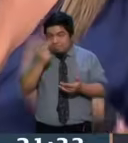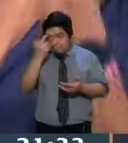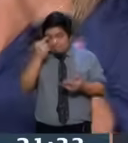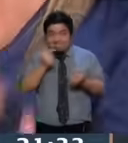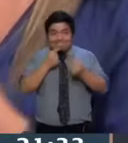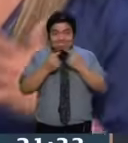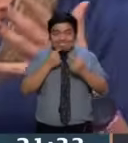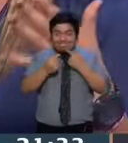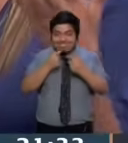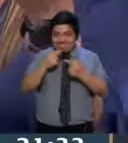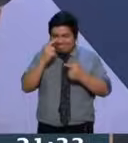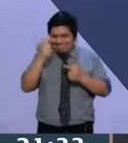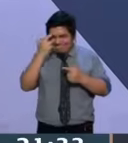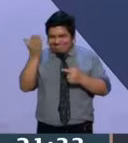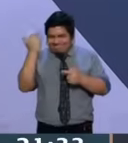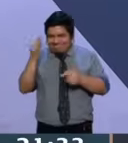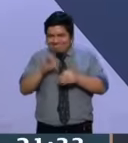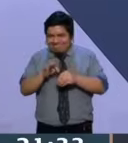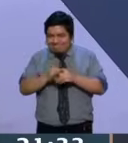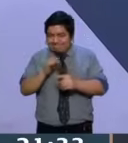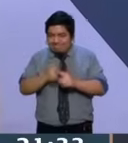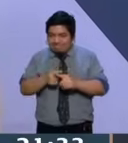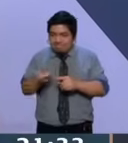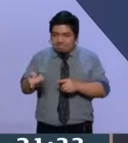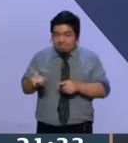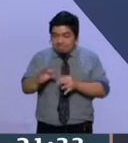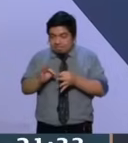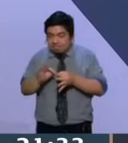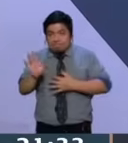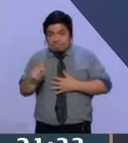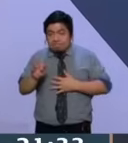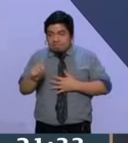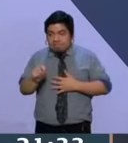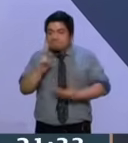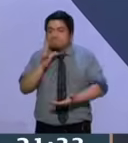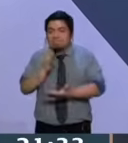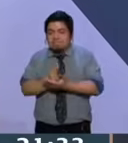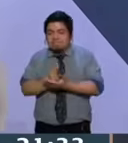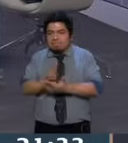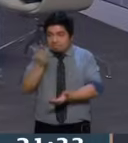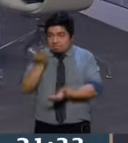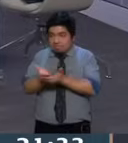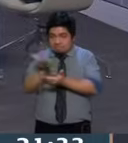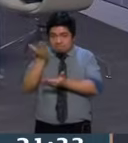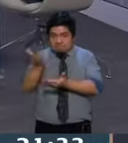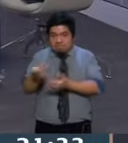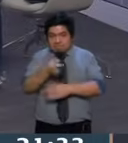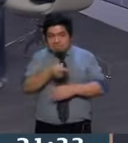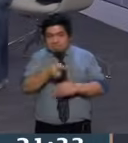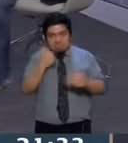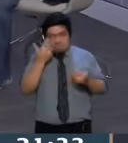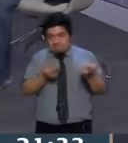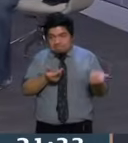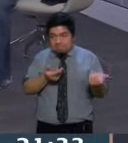justo importante que lo expongamos en tele, lo único que nosotros solicitábamos y que ustedes no